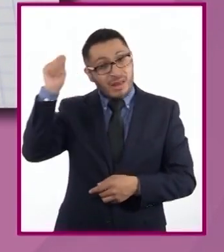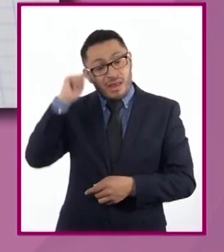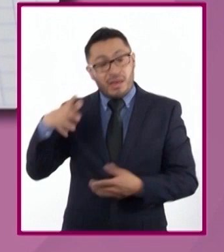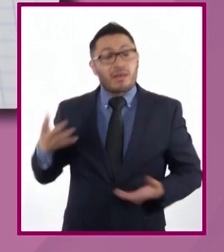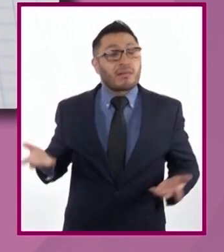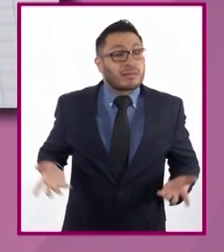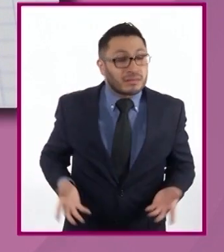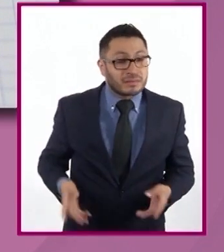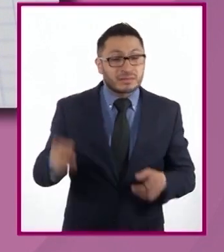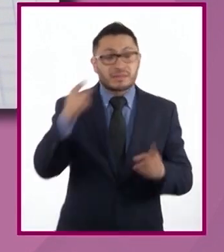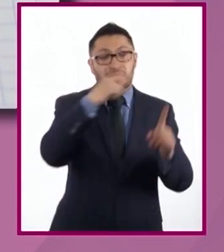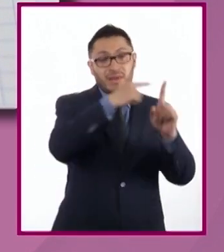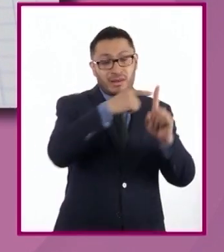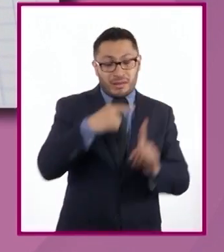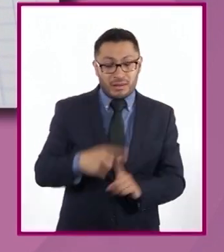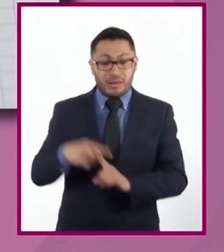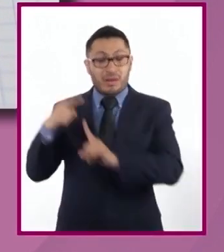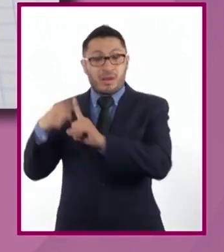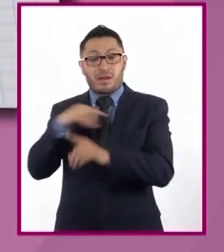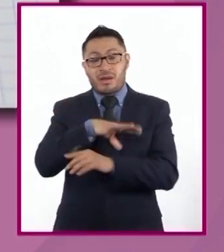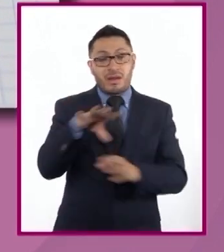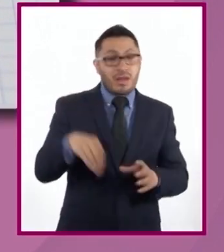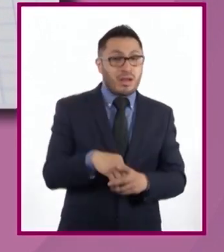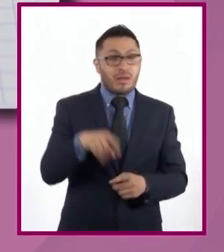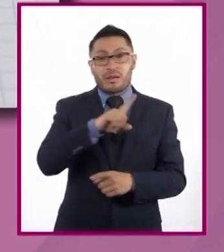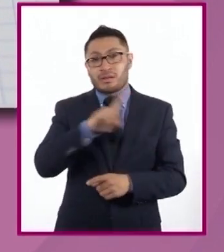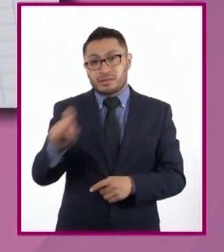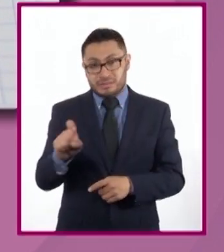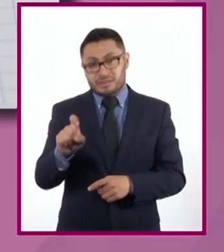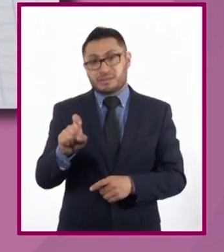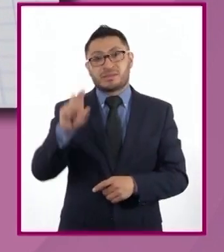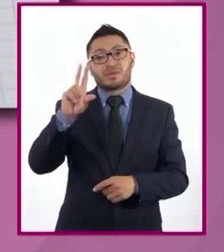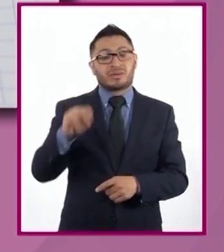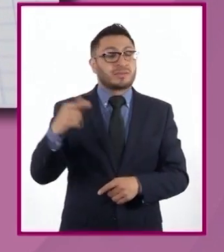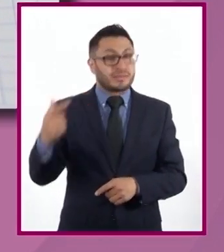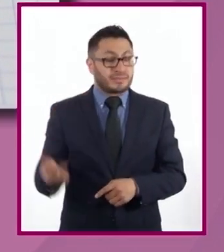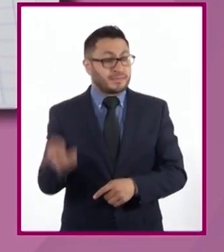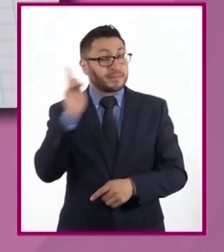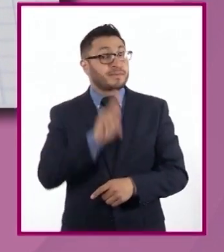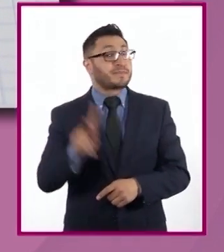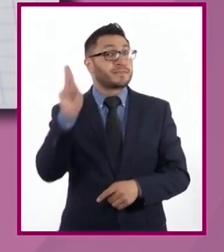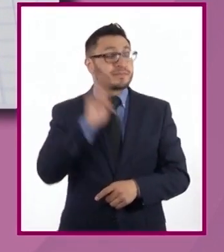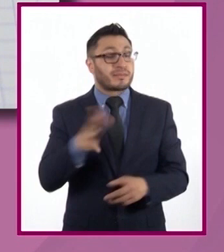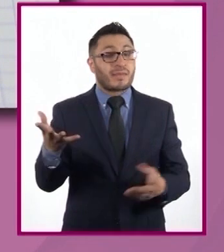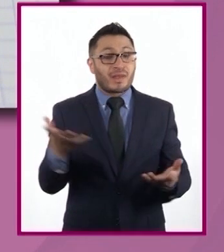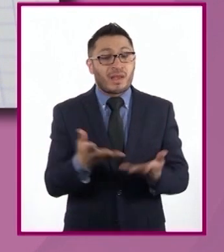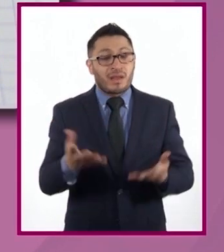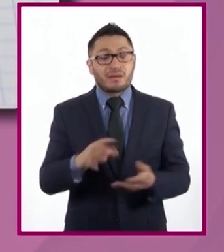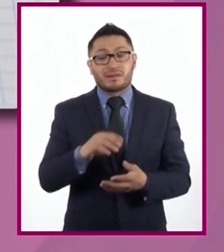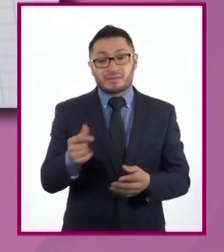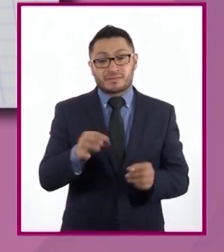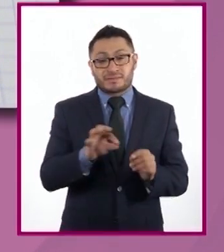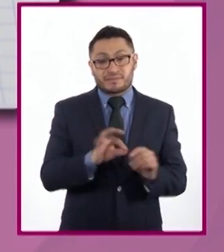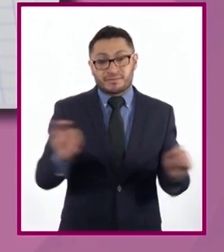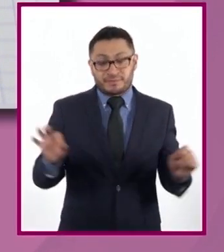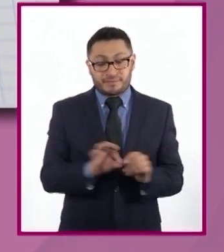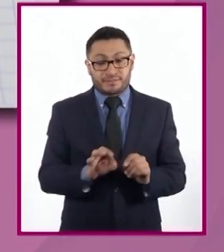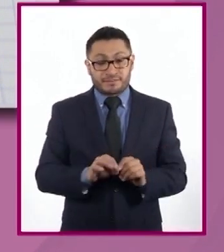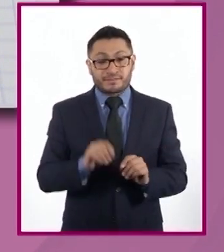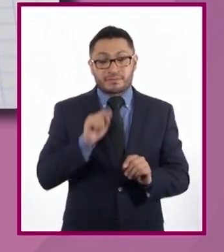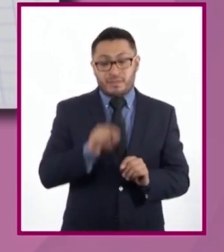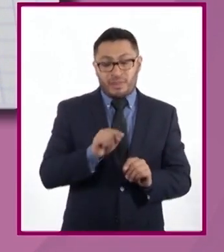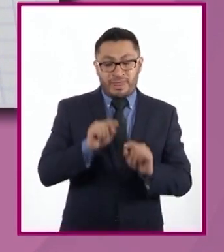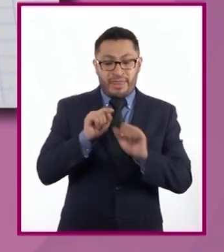ángulos interiores de un triángulo es igual a 180 grados, haremos un trazo auxiliar. Desde el vértice